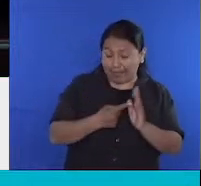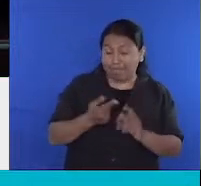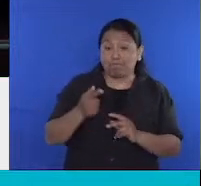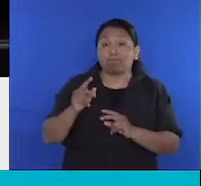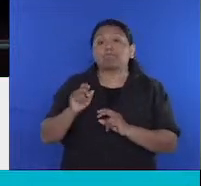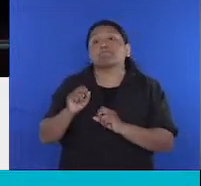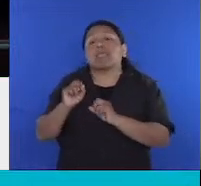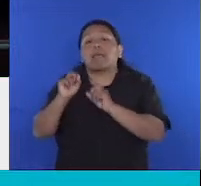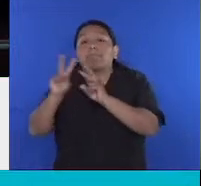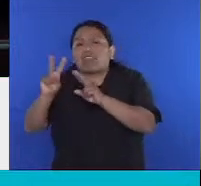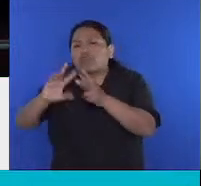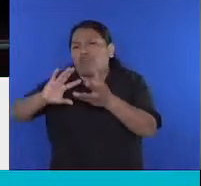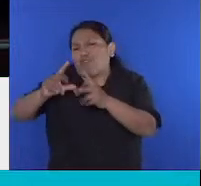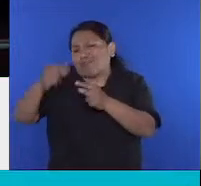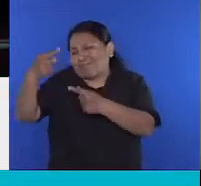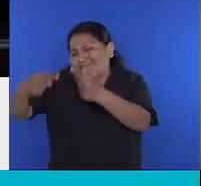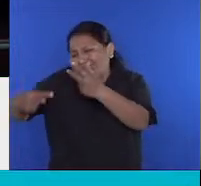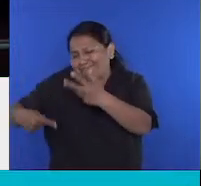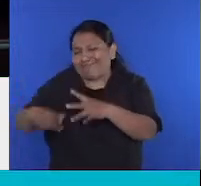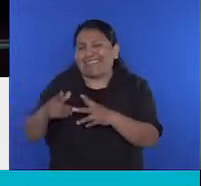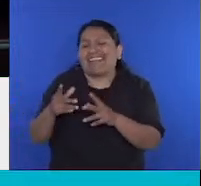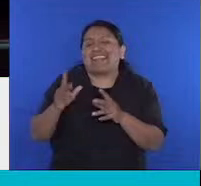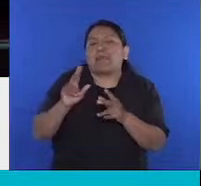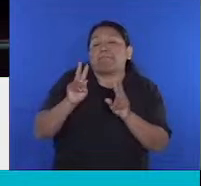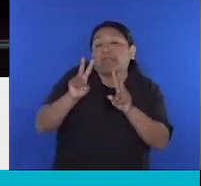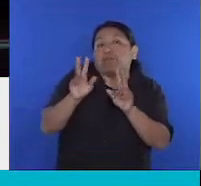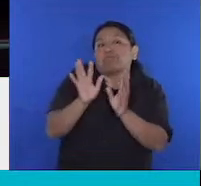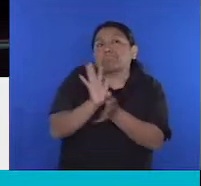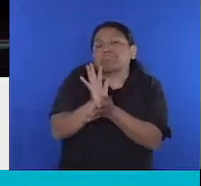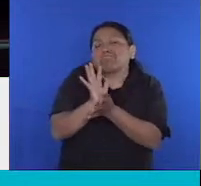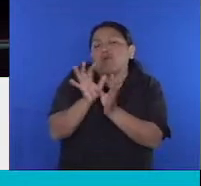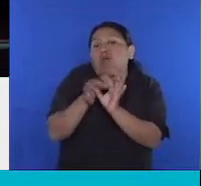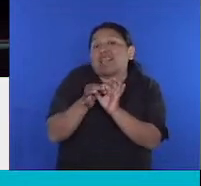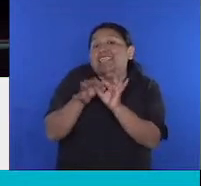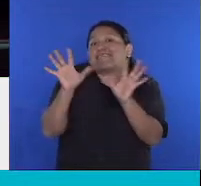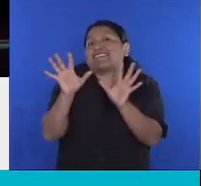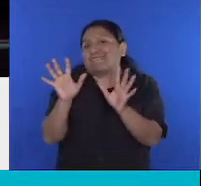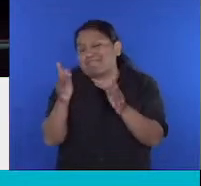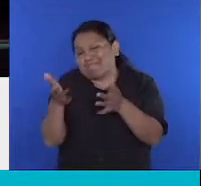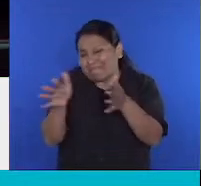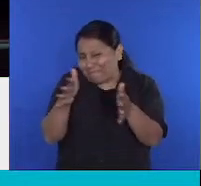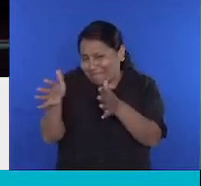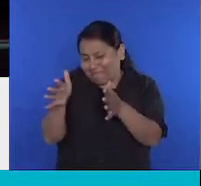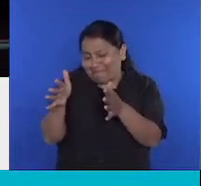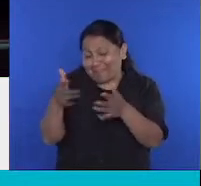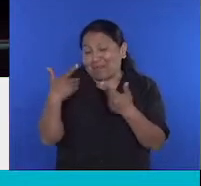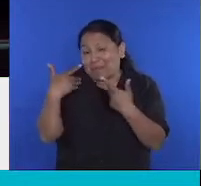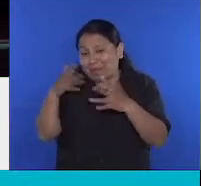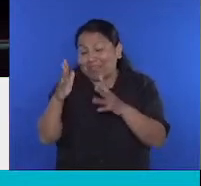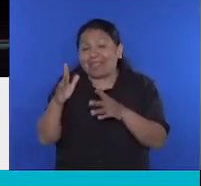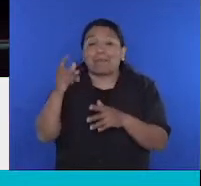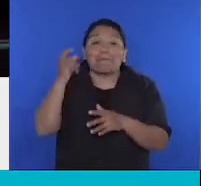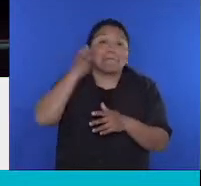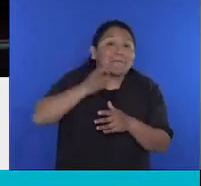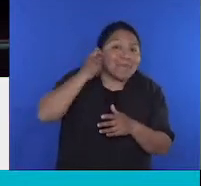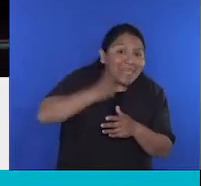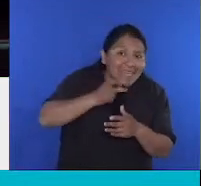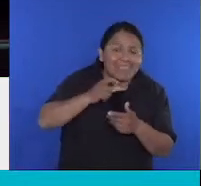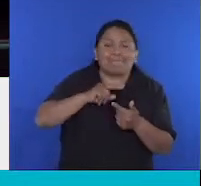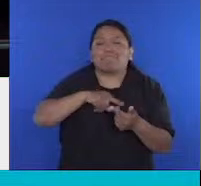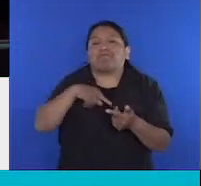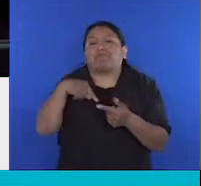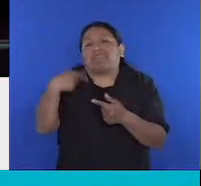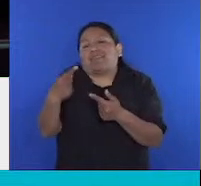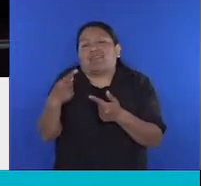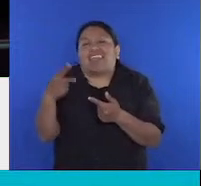peronismo liberal, si se me permite el oximorón de Carlos Menem, y luego las distintas versiones del kirchnerismo, con